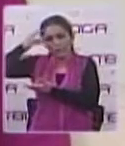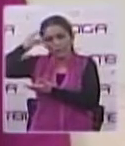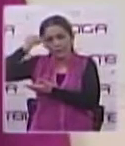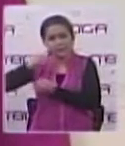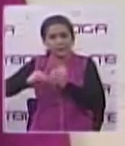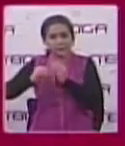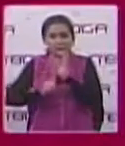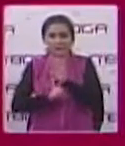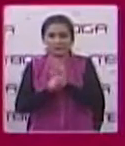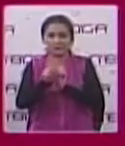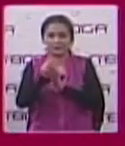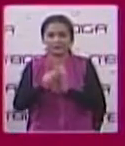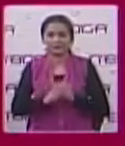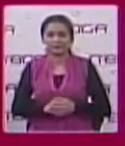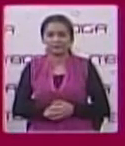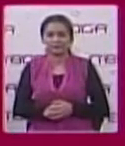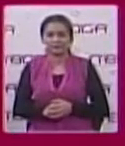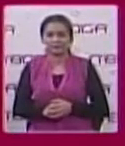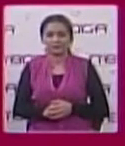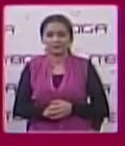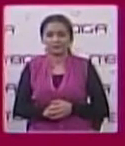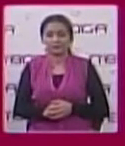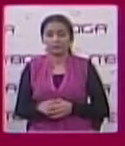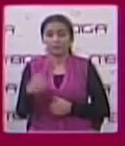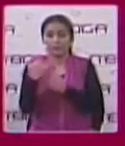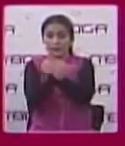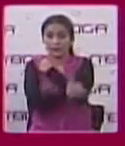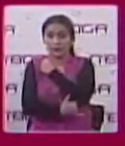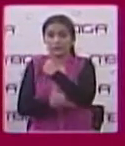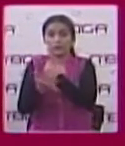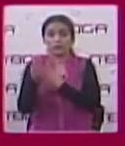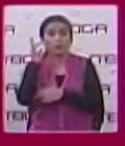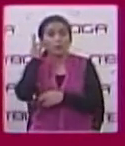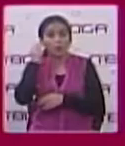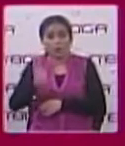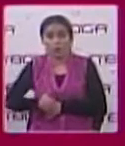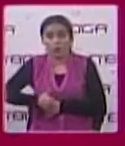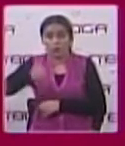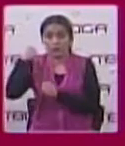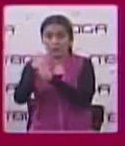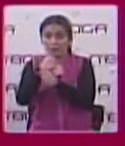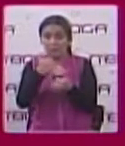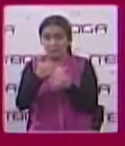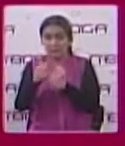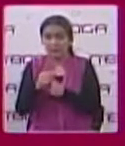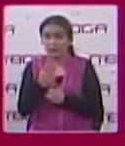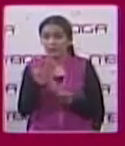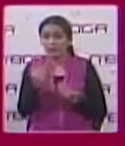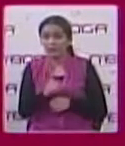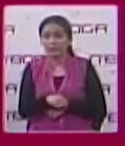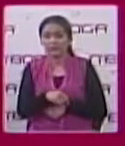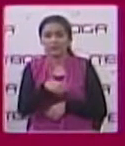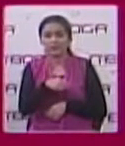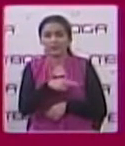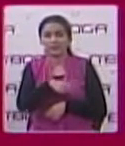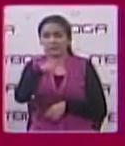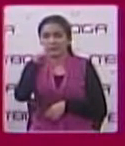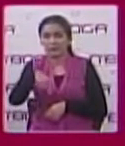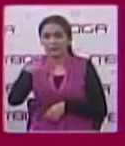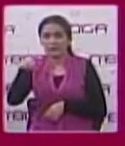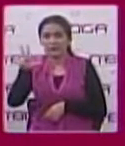creciendo. Los países con el promedio más alto de mujeres en cargos administrativos son Noruega con el